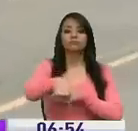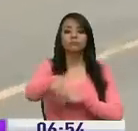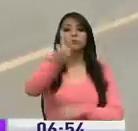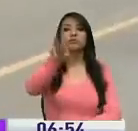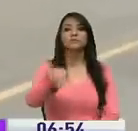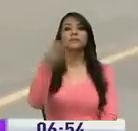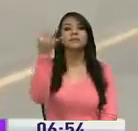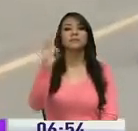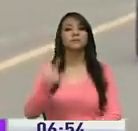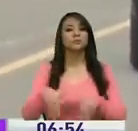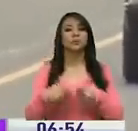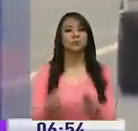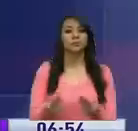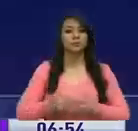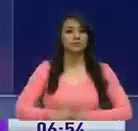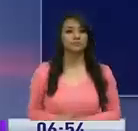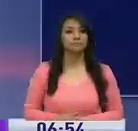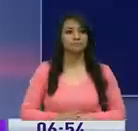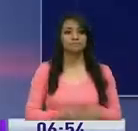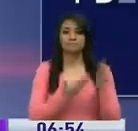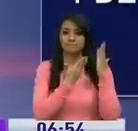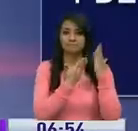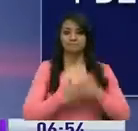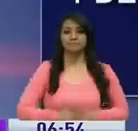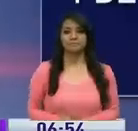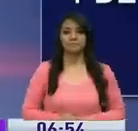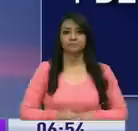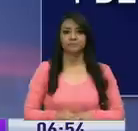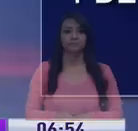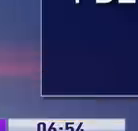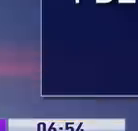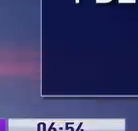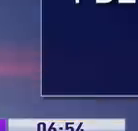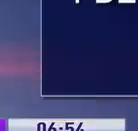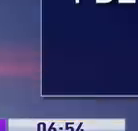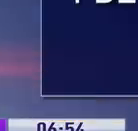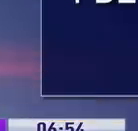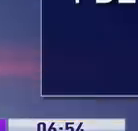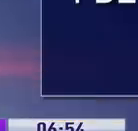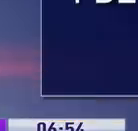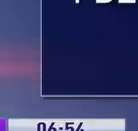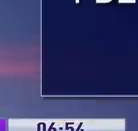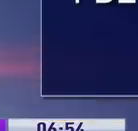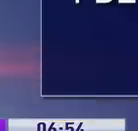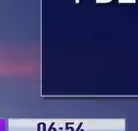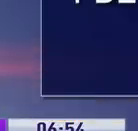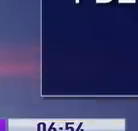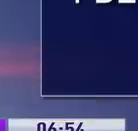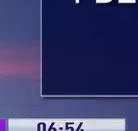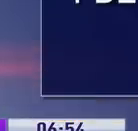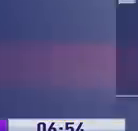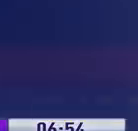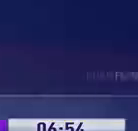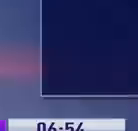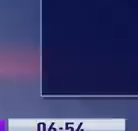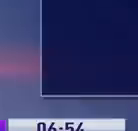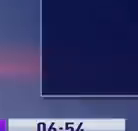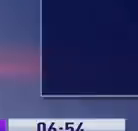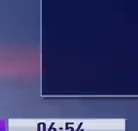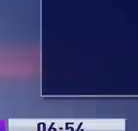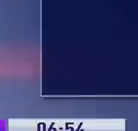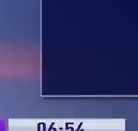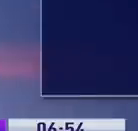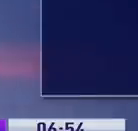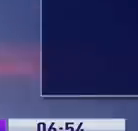quedarían de la siguiente manera día del trabajo que corresponde a miércoles primero de mayo se tras al viernes 3 de mayo batalla de